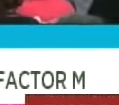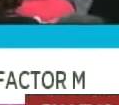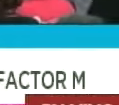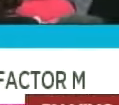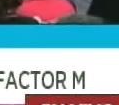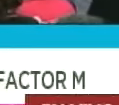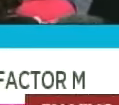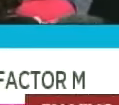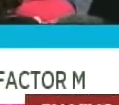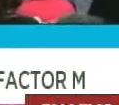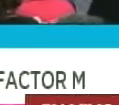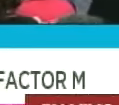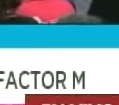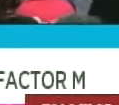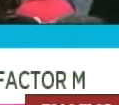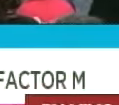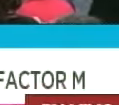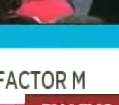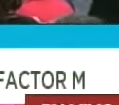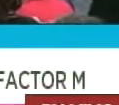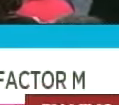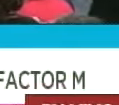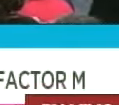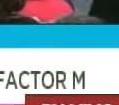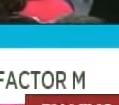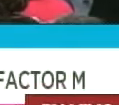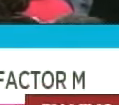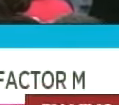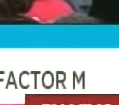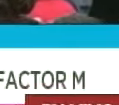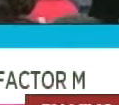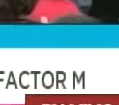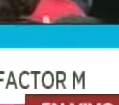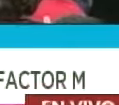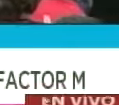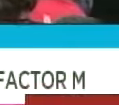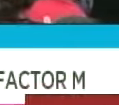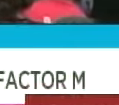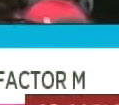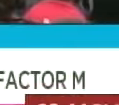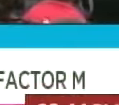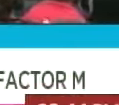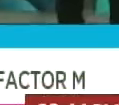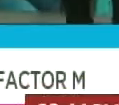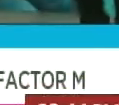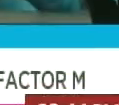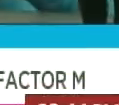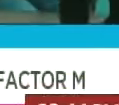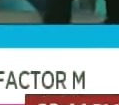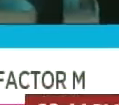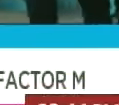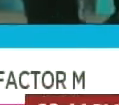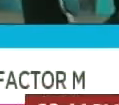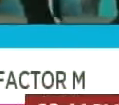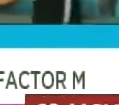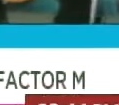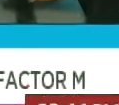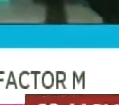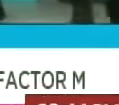cariño. Súbele volumen al radio, que escuche toda